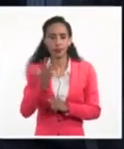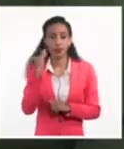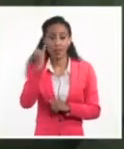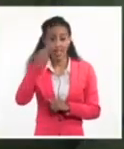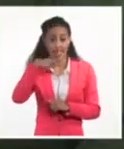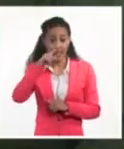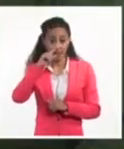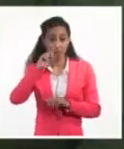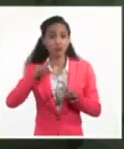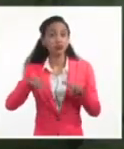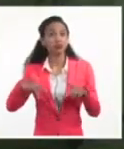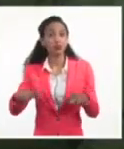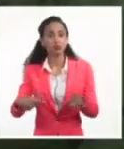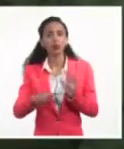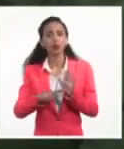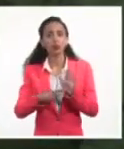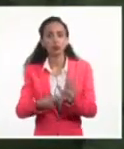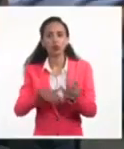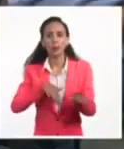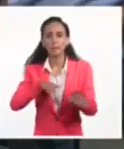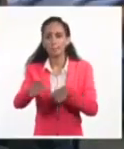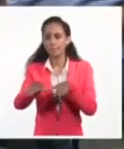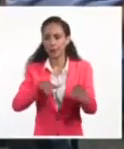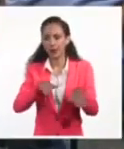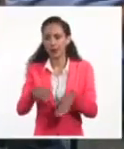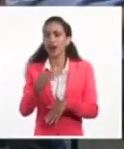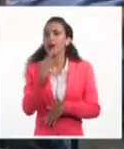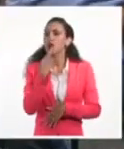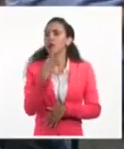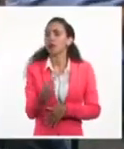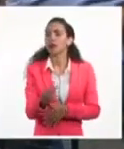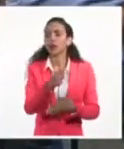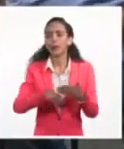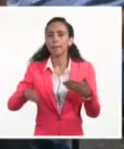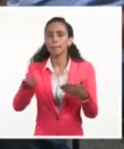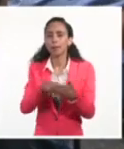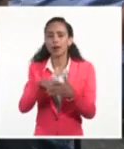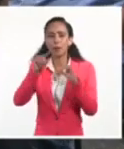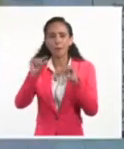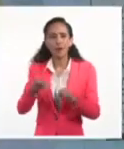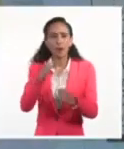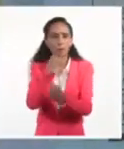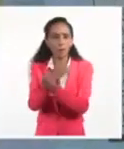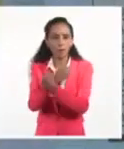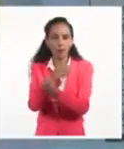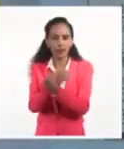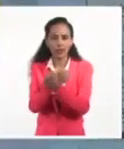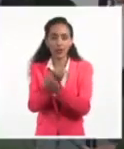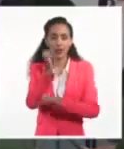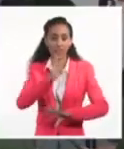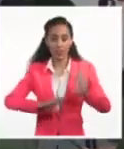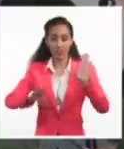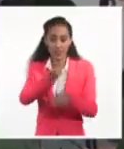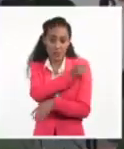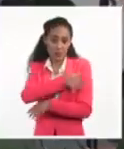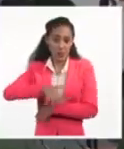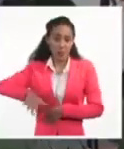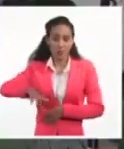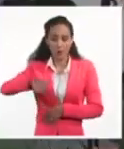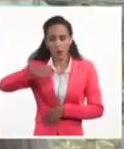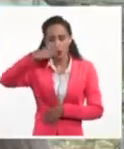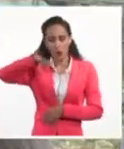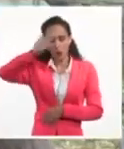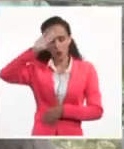una vez más los preparativos y respuestas en los planes de reducción de desastres de la defensa civil en nuestro